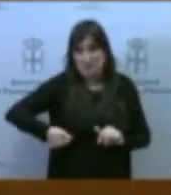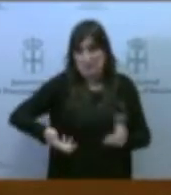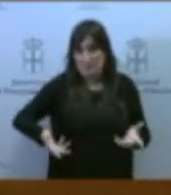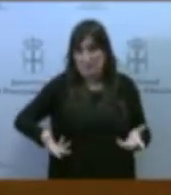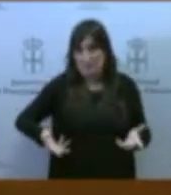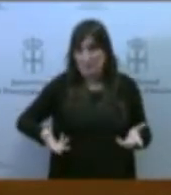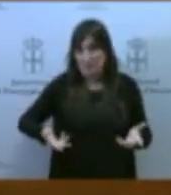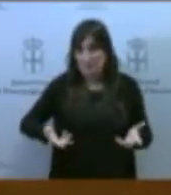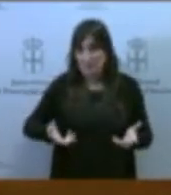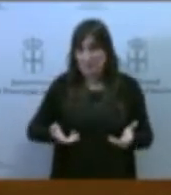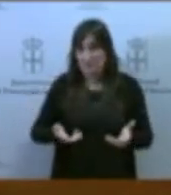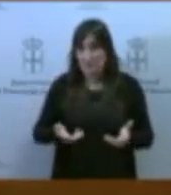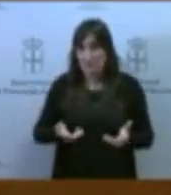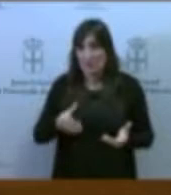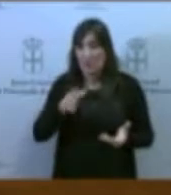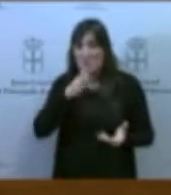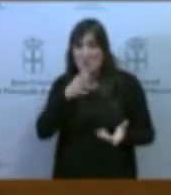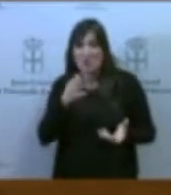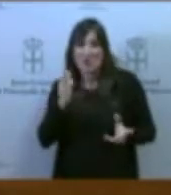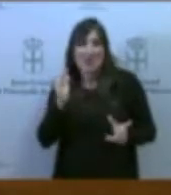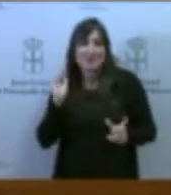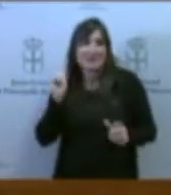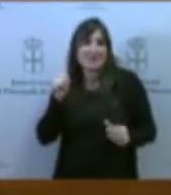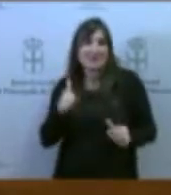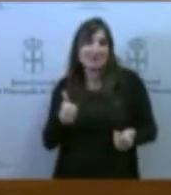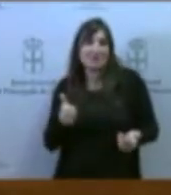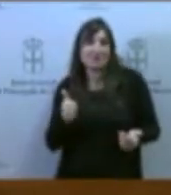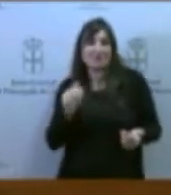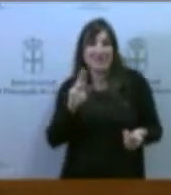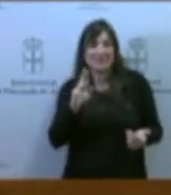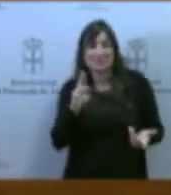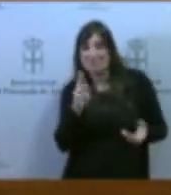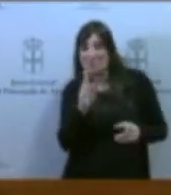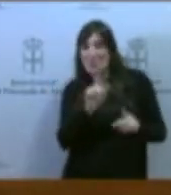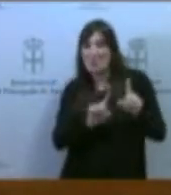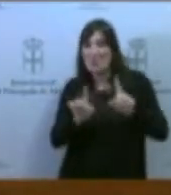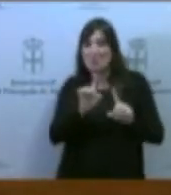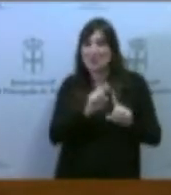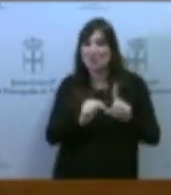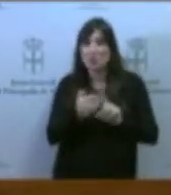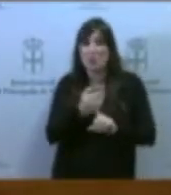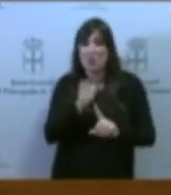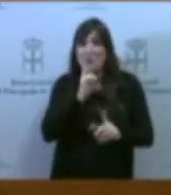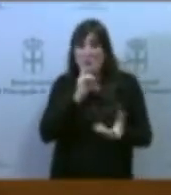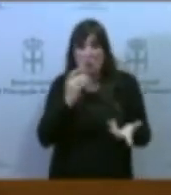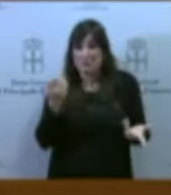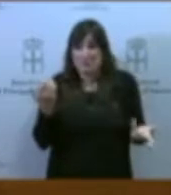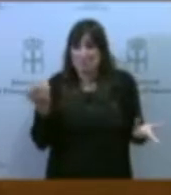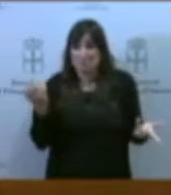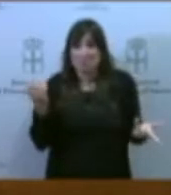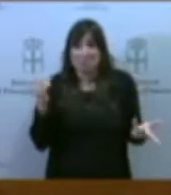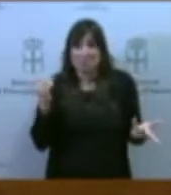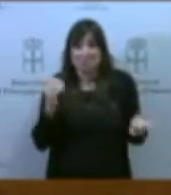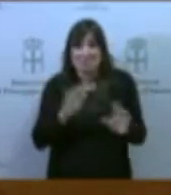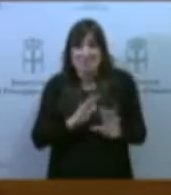resolución de nuestros problemas que estamos sufriendo en los últimos años con sus gobiernos y también con los